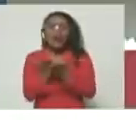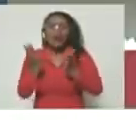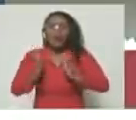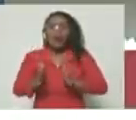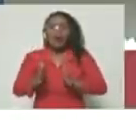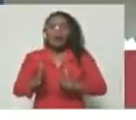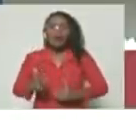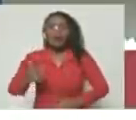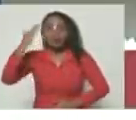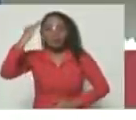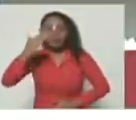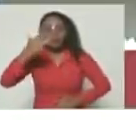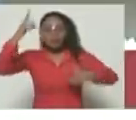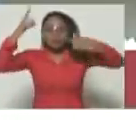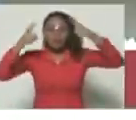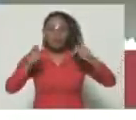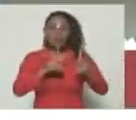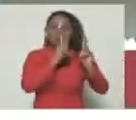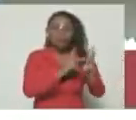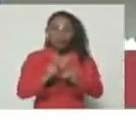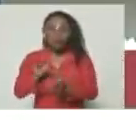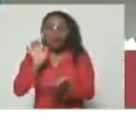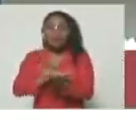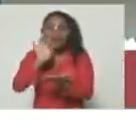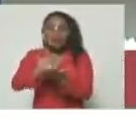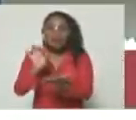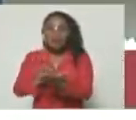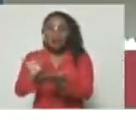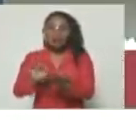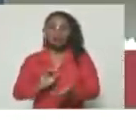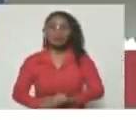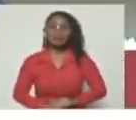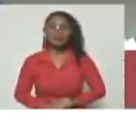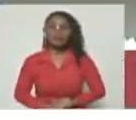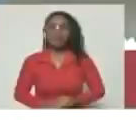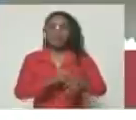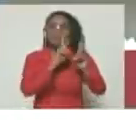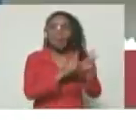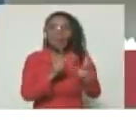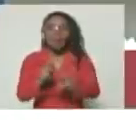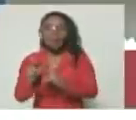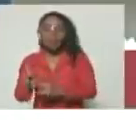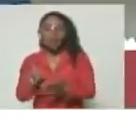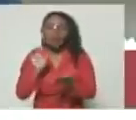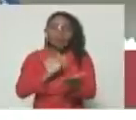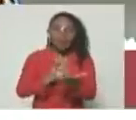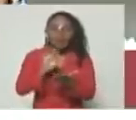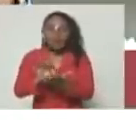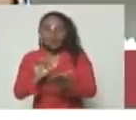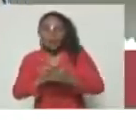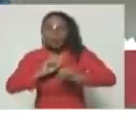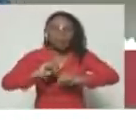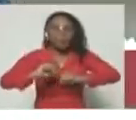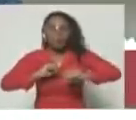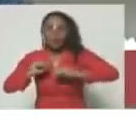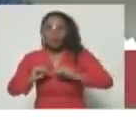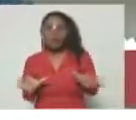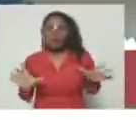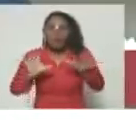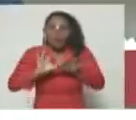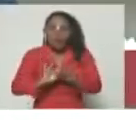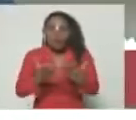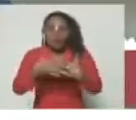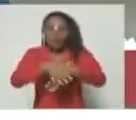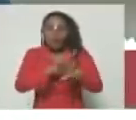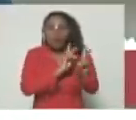Chávez, enseñarnos la planificación estratégica, la planificación táctica, la combinación de